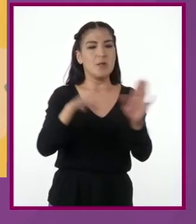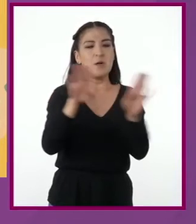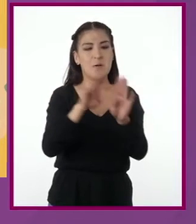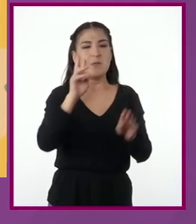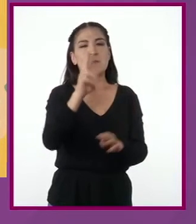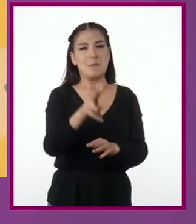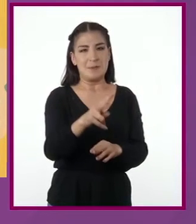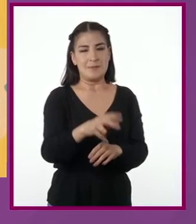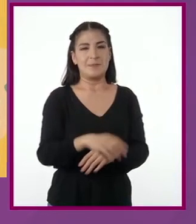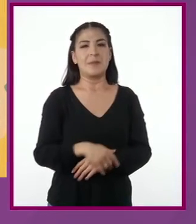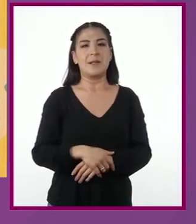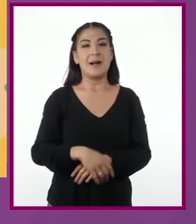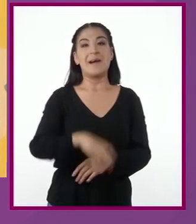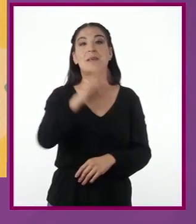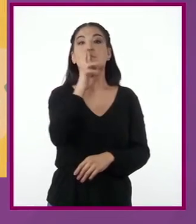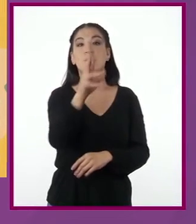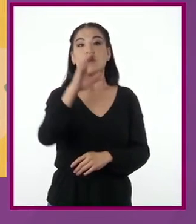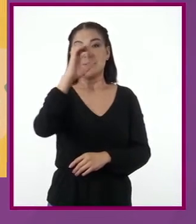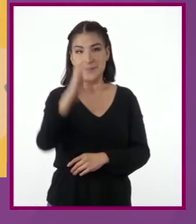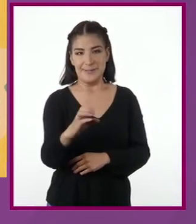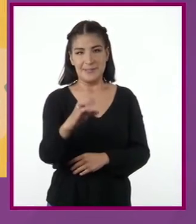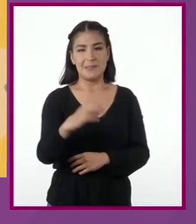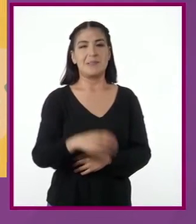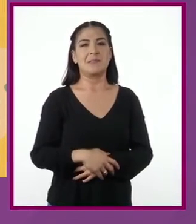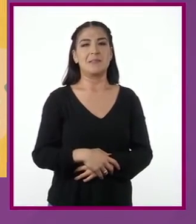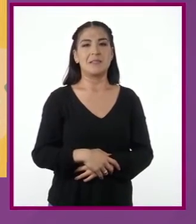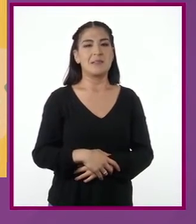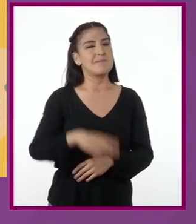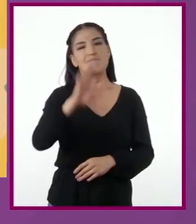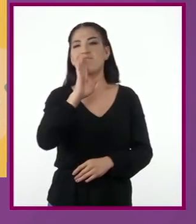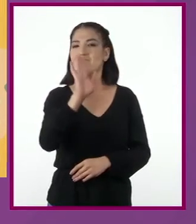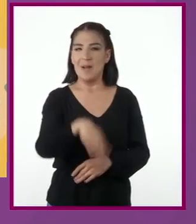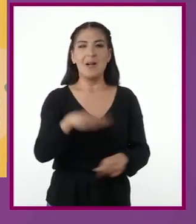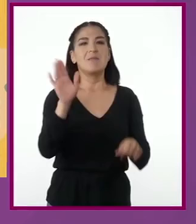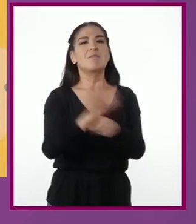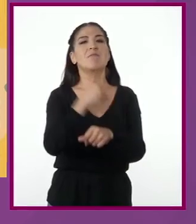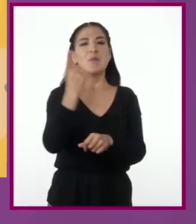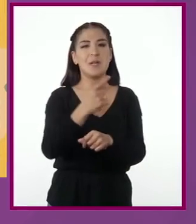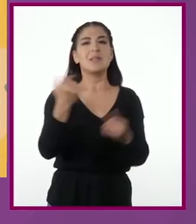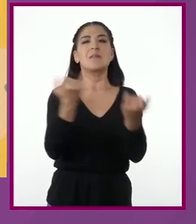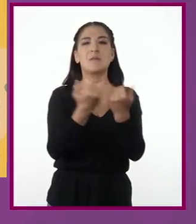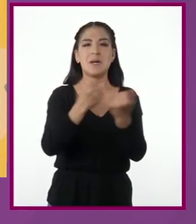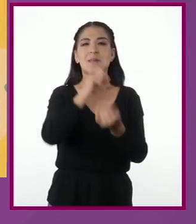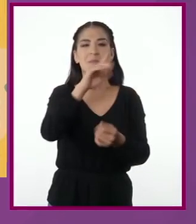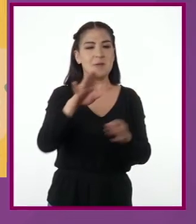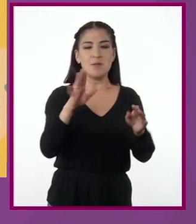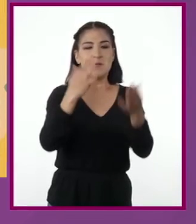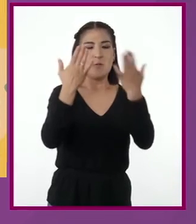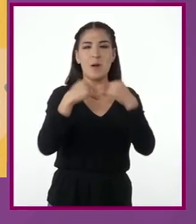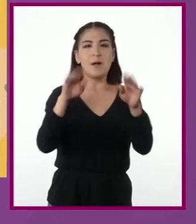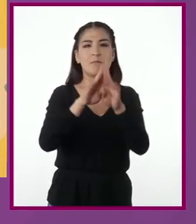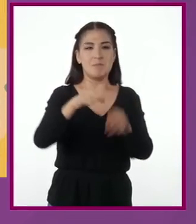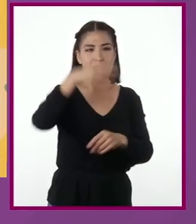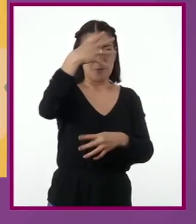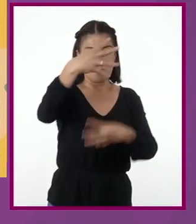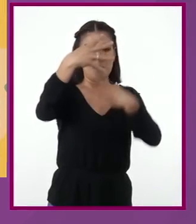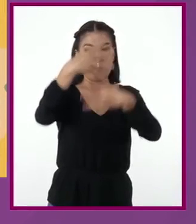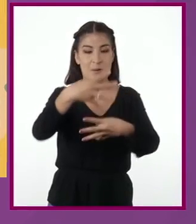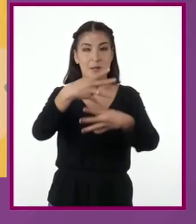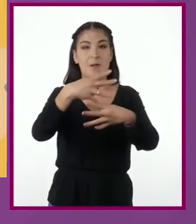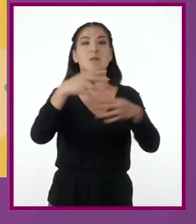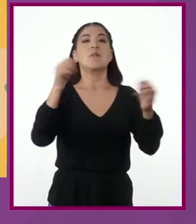fraccionarios. La respuesta del inciso C es incorrecta porque se aplica inadecuadamente tanto el procedimiento de